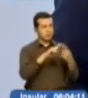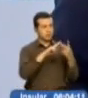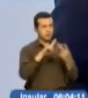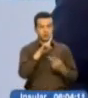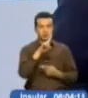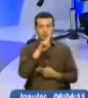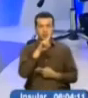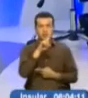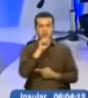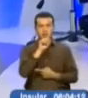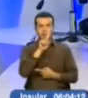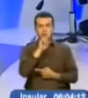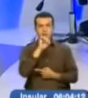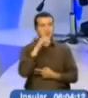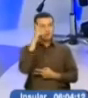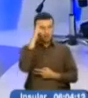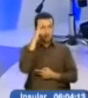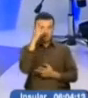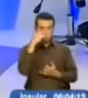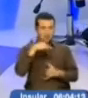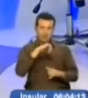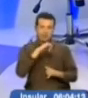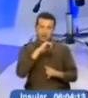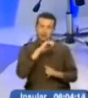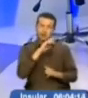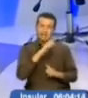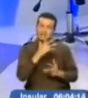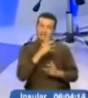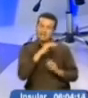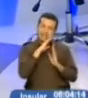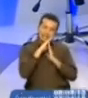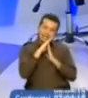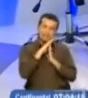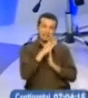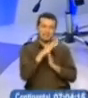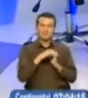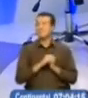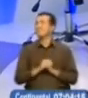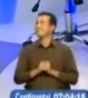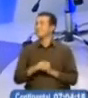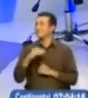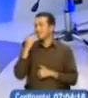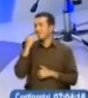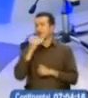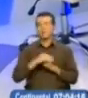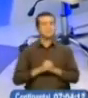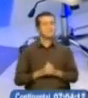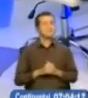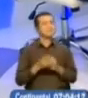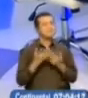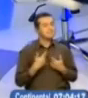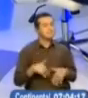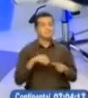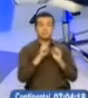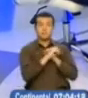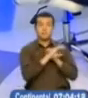¿verdad? Muy buenos días, gracias por estar con nosotros. Bueno, la campaña, esta campaña electoral